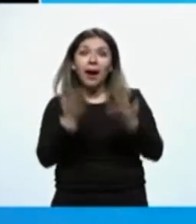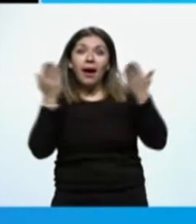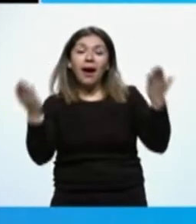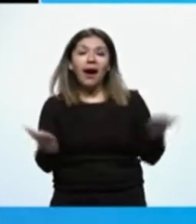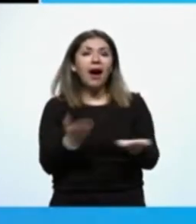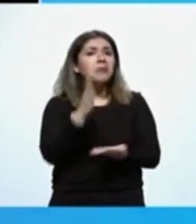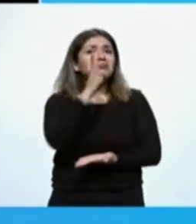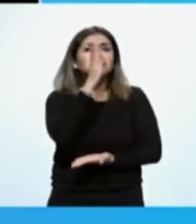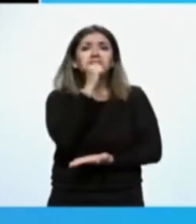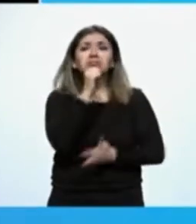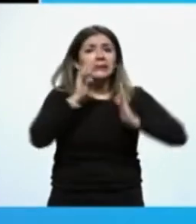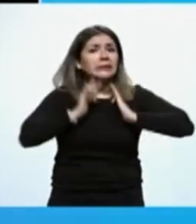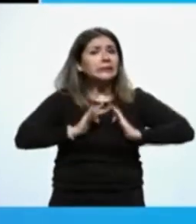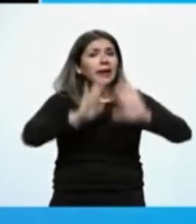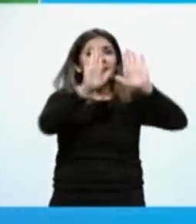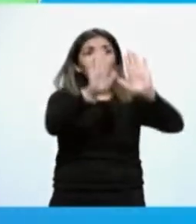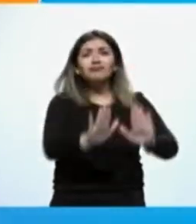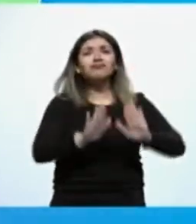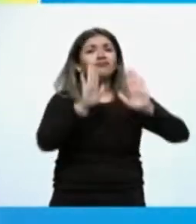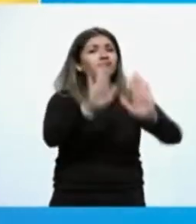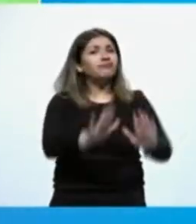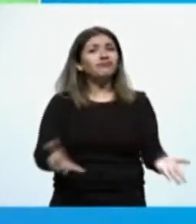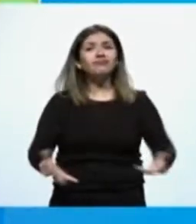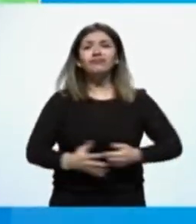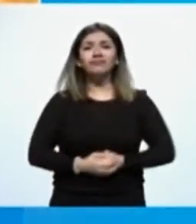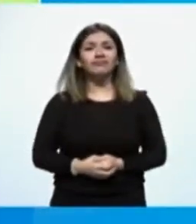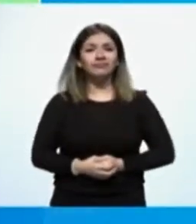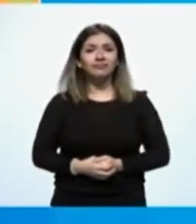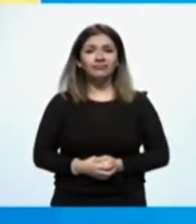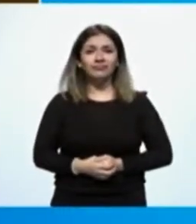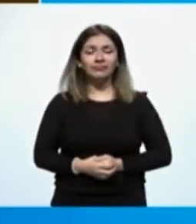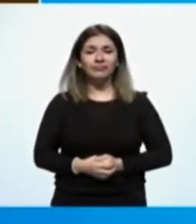puede tranquilizarlo.